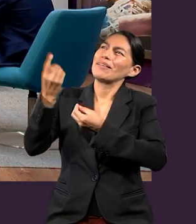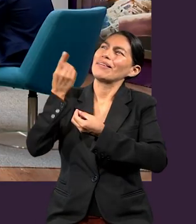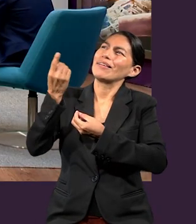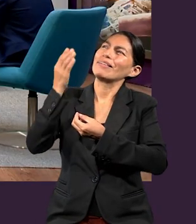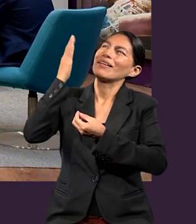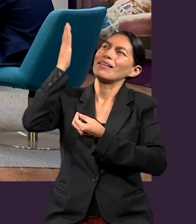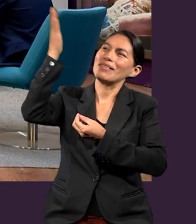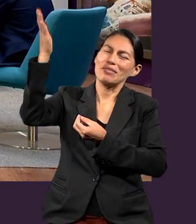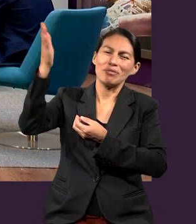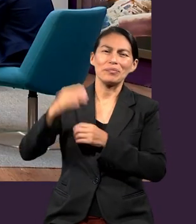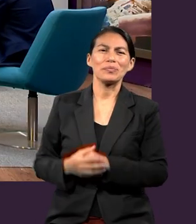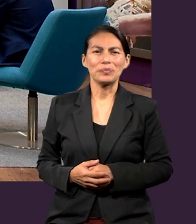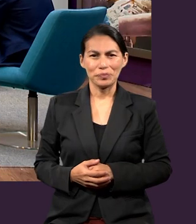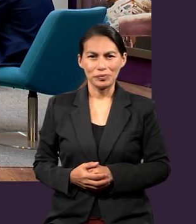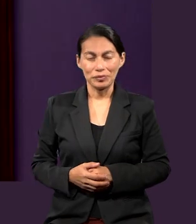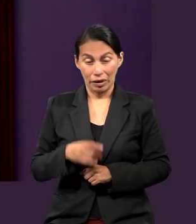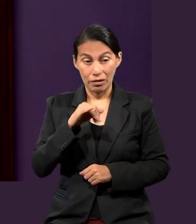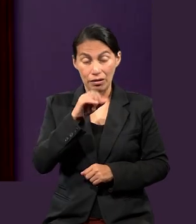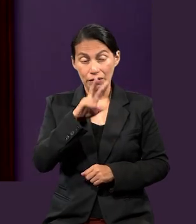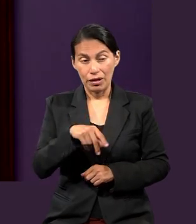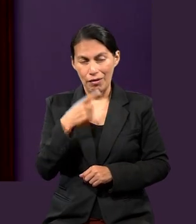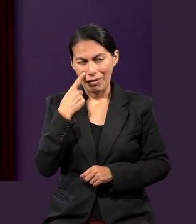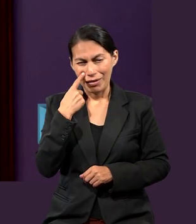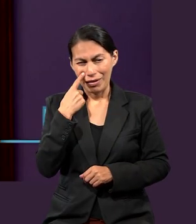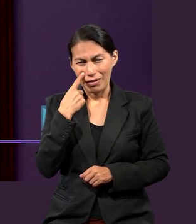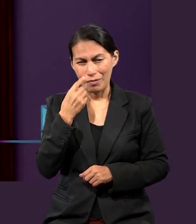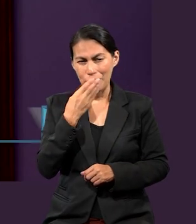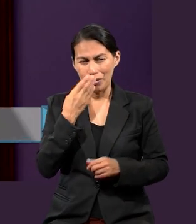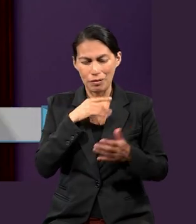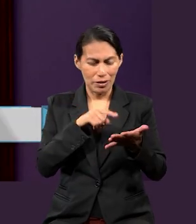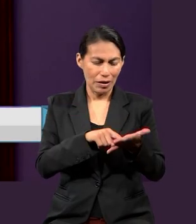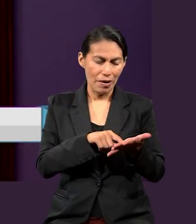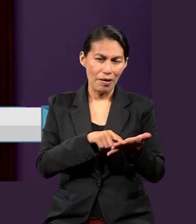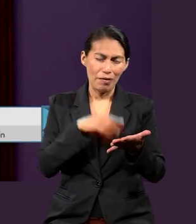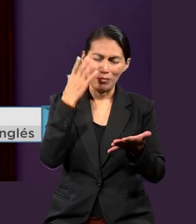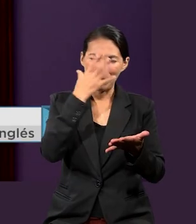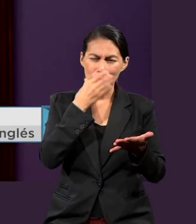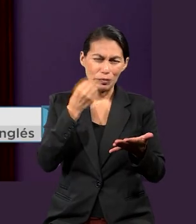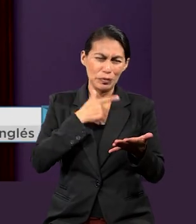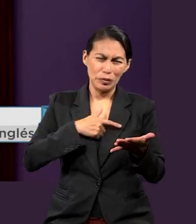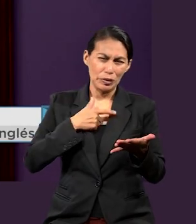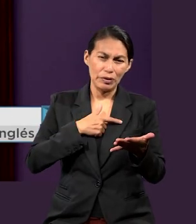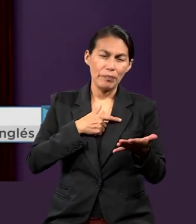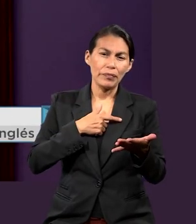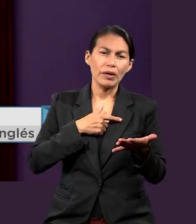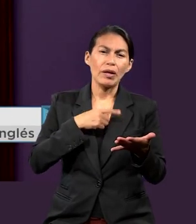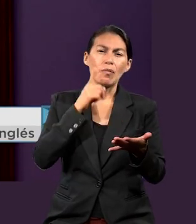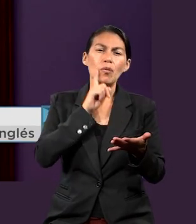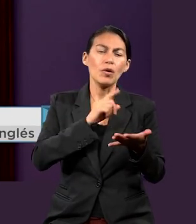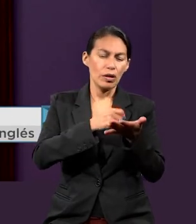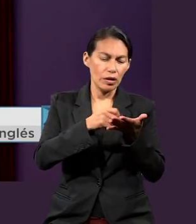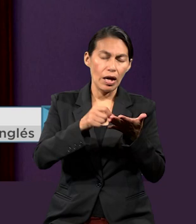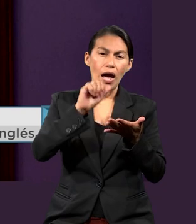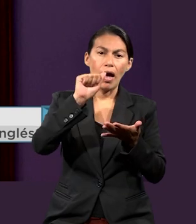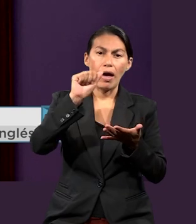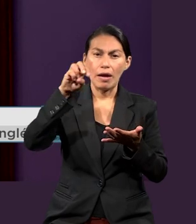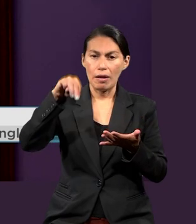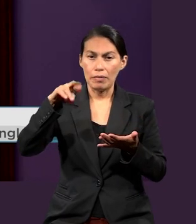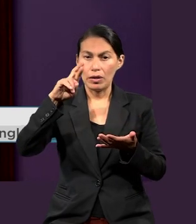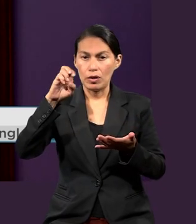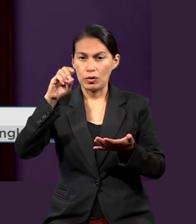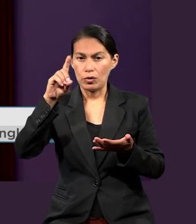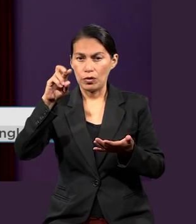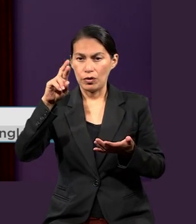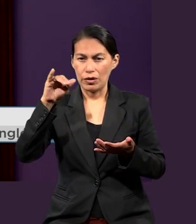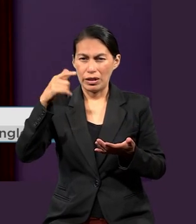Así es. Fíjese que hay una cita muy bonita que encontré en la lección de la escritora A.M. Rodríguez,